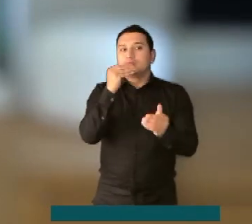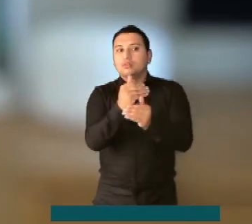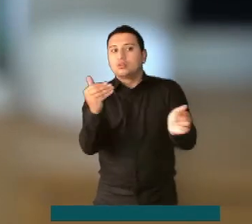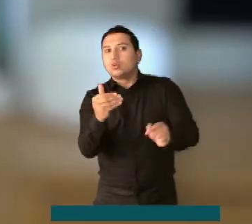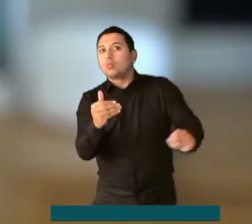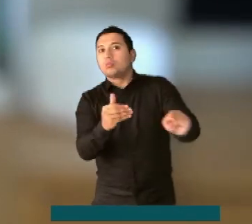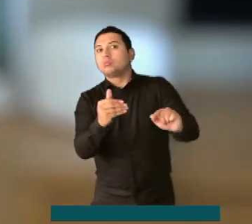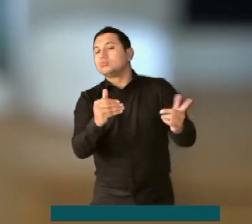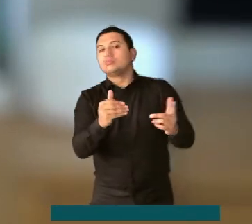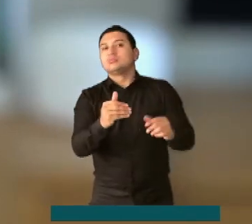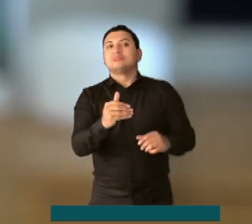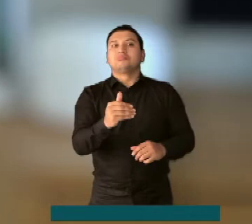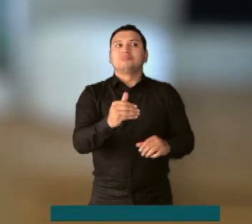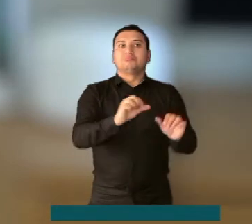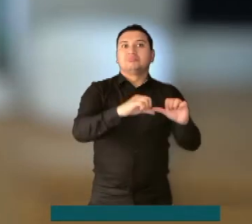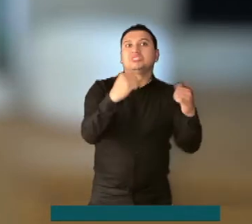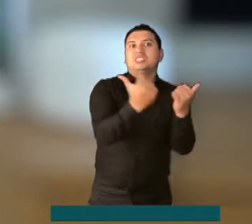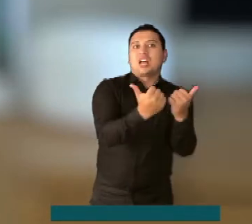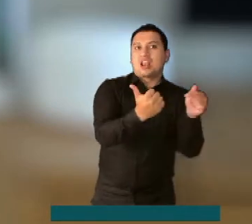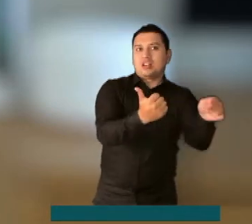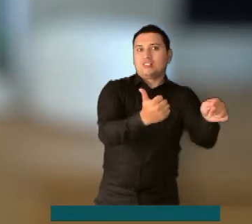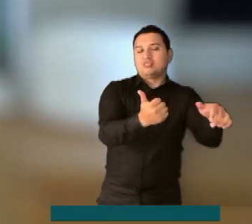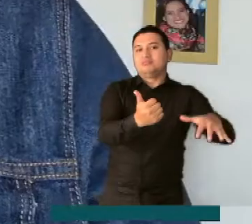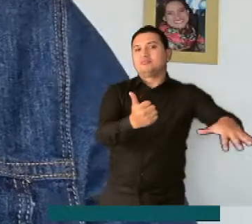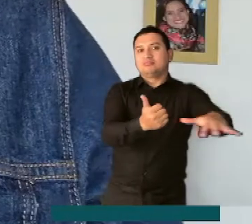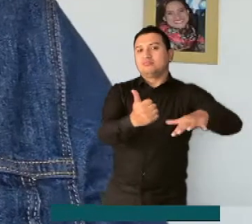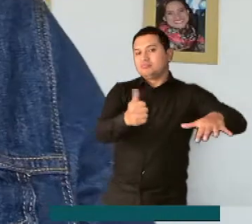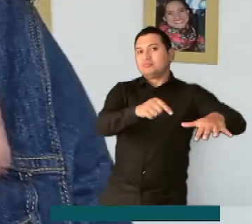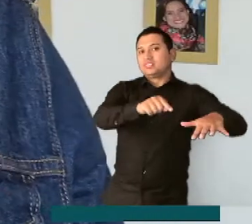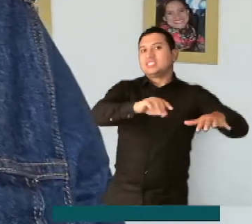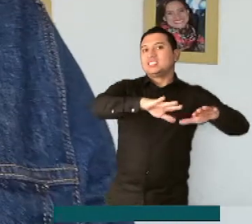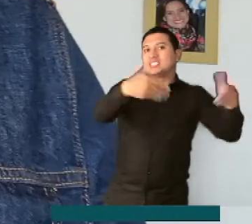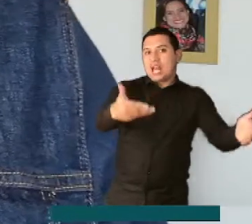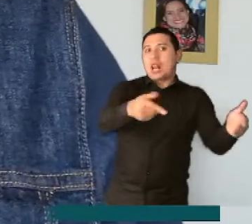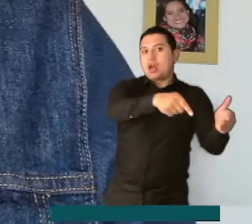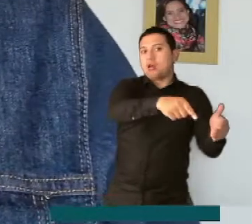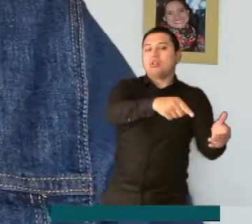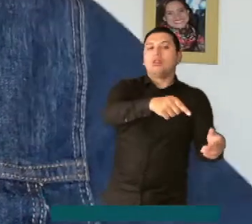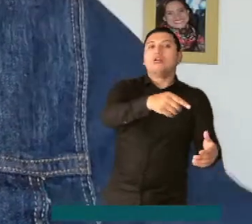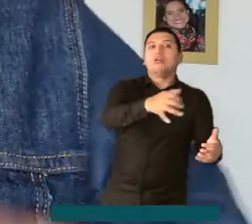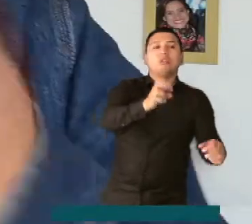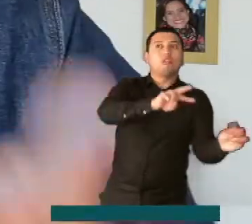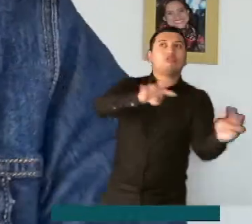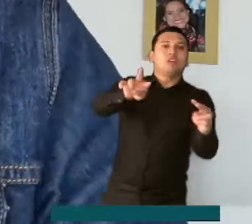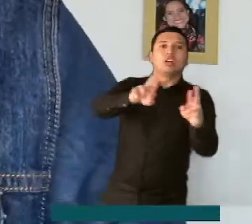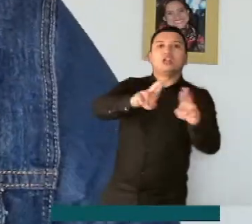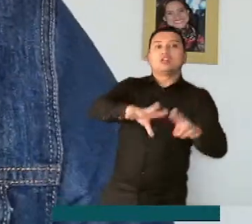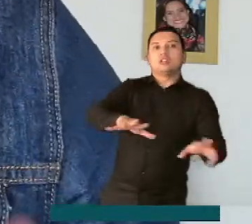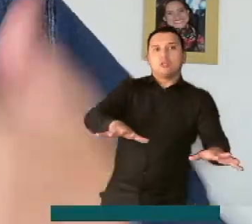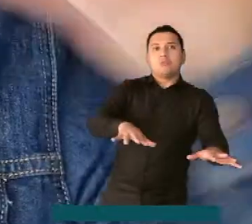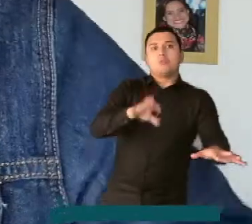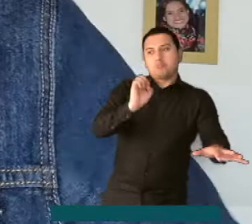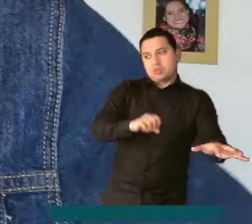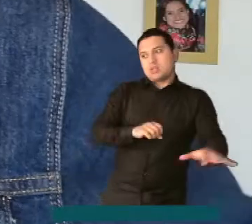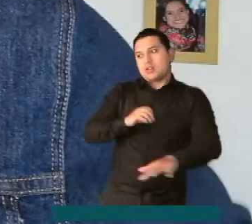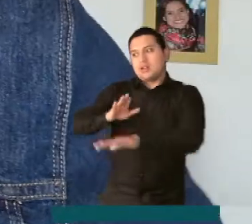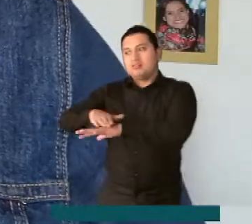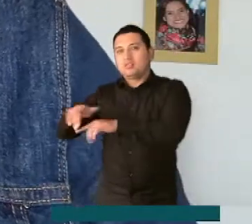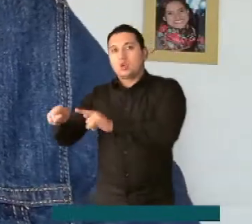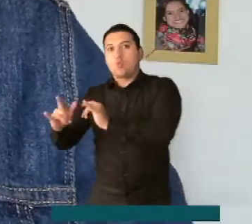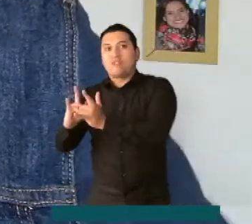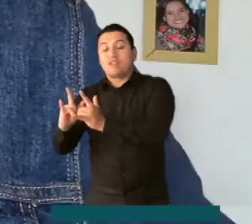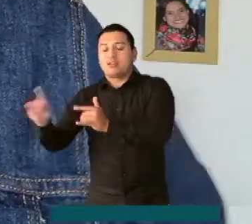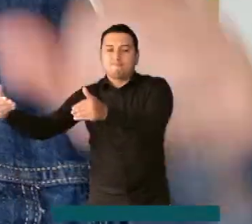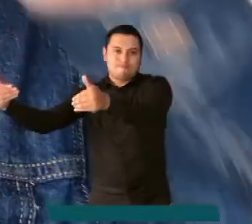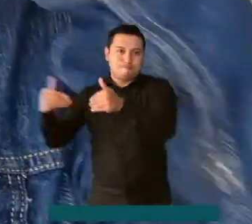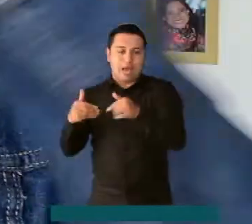falle la señal porque los niños están en la sala viendo Paw Patrol, pues sencillamente prioriza el computador. También puede fijar un horario para que el Wi-Fi se apague a